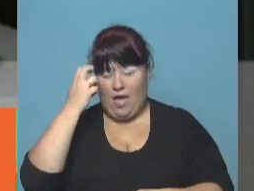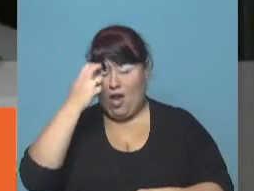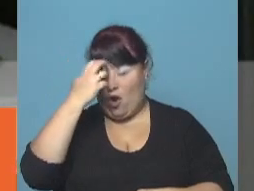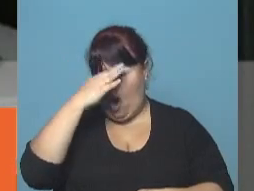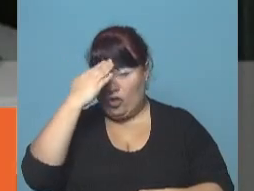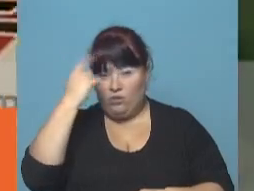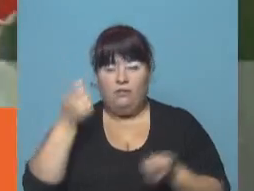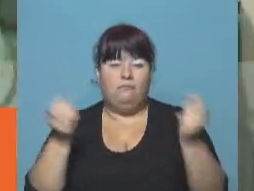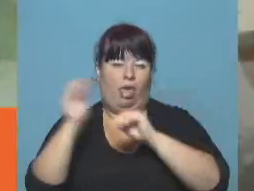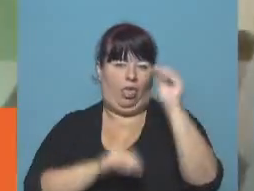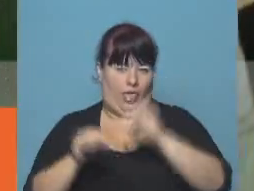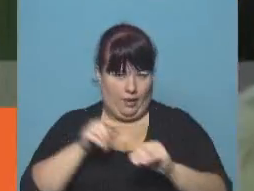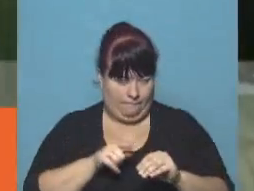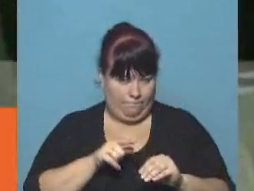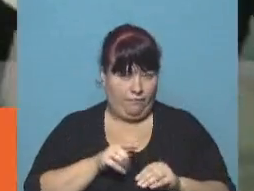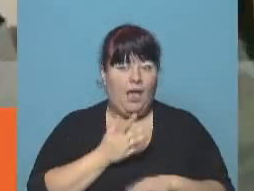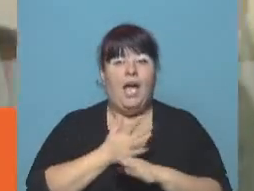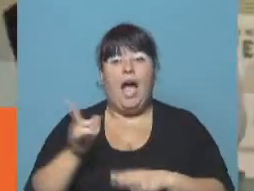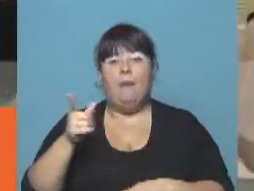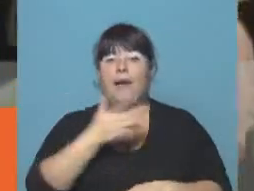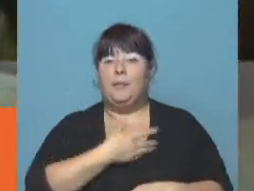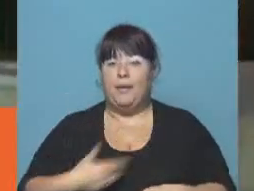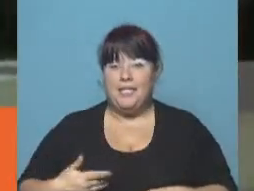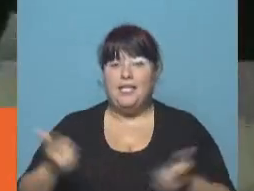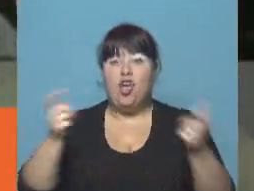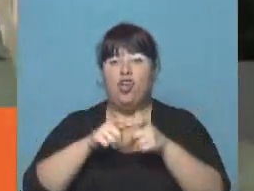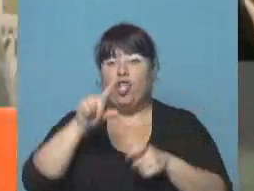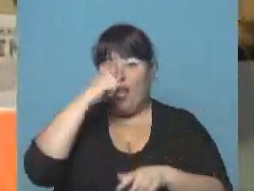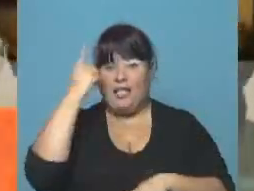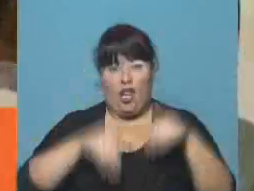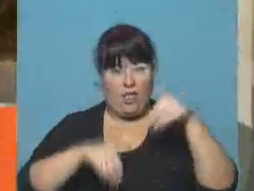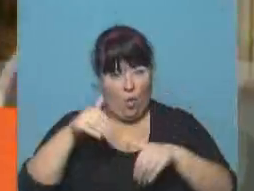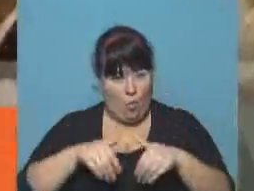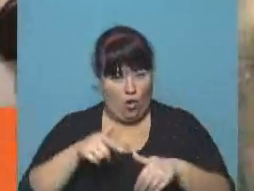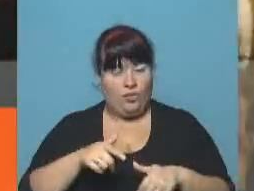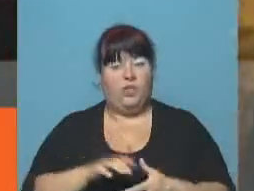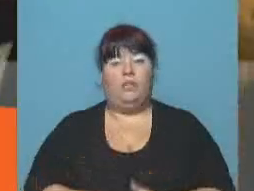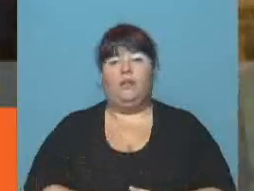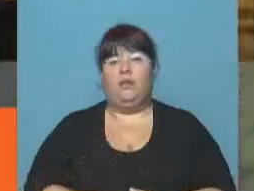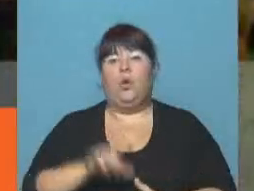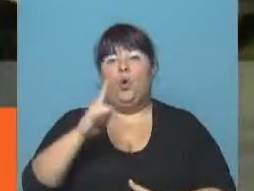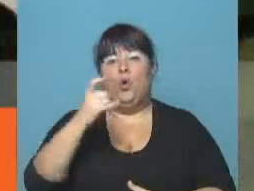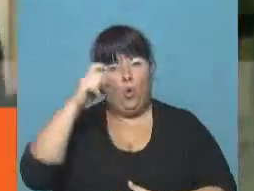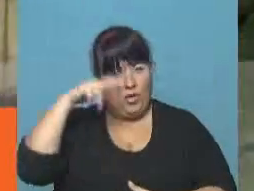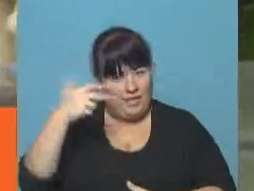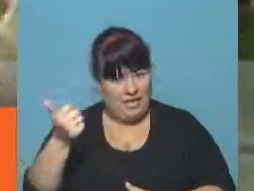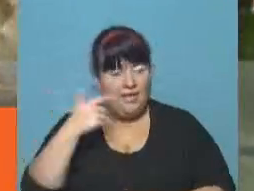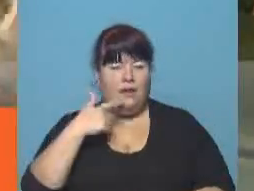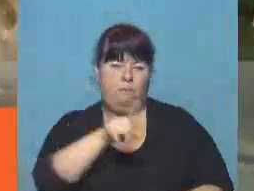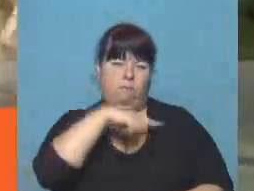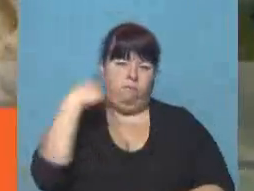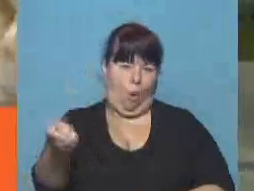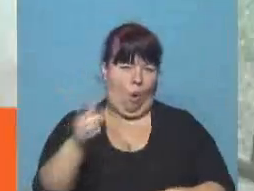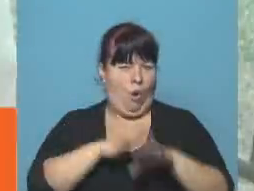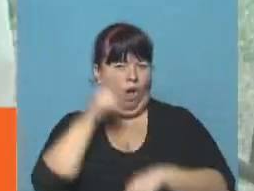fue manipulada. Por su parte, la presidenta del Consejo Nacional Electoral, Tibisay Lucena, respondió duramente